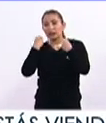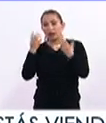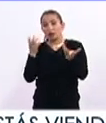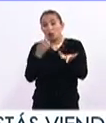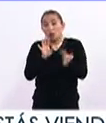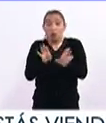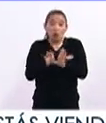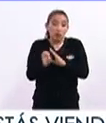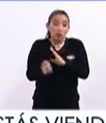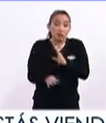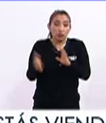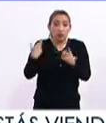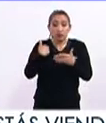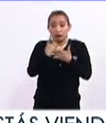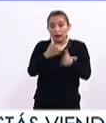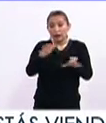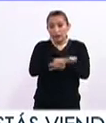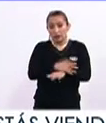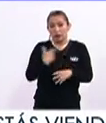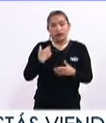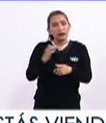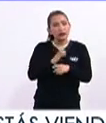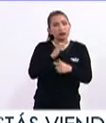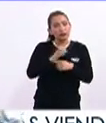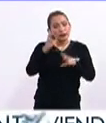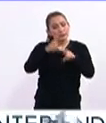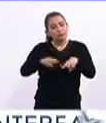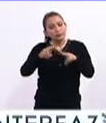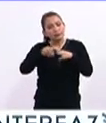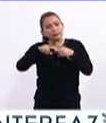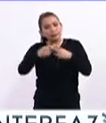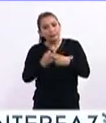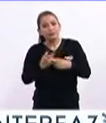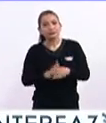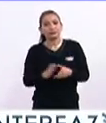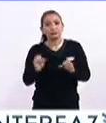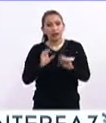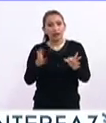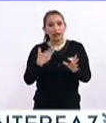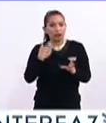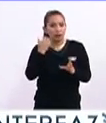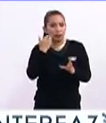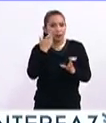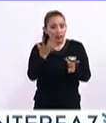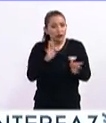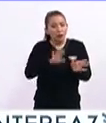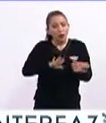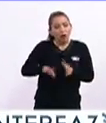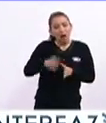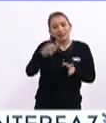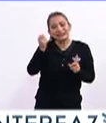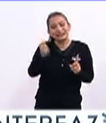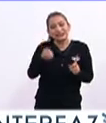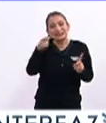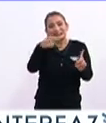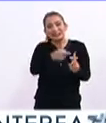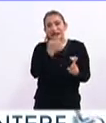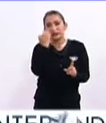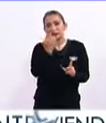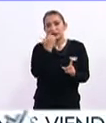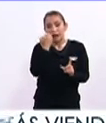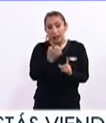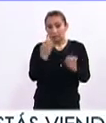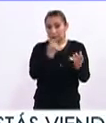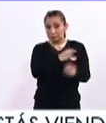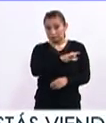lo dije, factores de cambio. Así que vamos a analizar y vamos a iniciar este cambio. Por supuesto, no quise dejar a un lado lo que son las escuelas